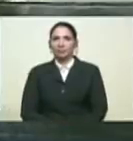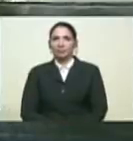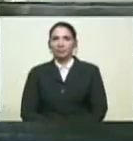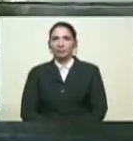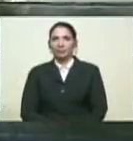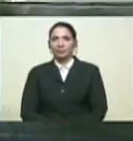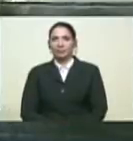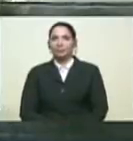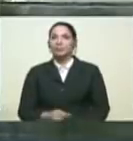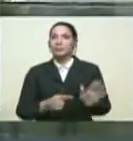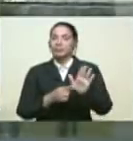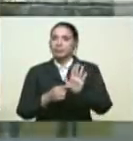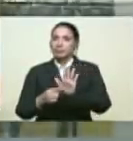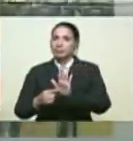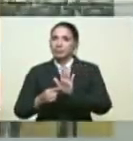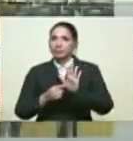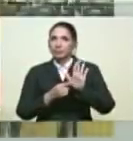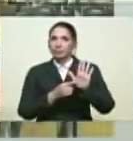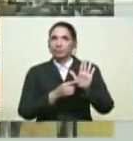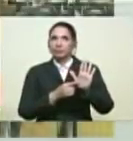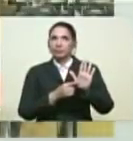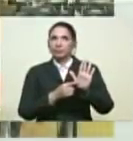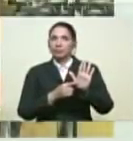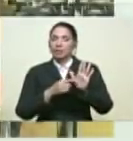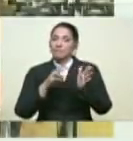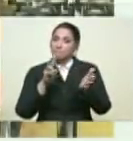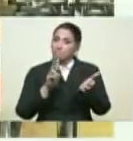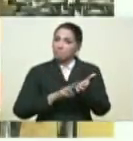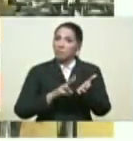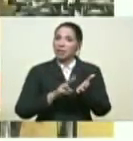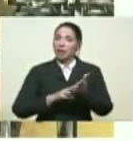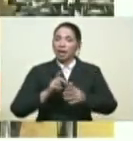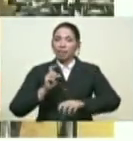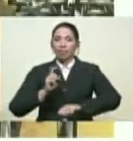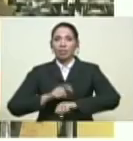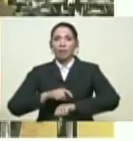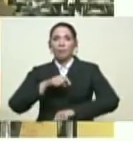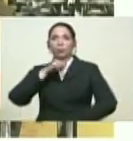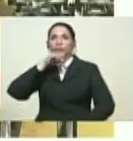supo mostrar la verdad de un tiempo histórico